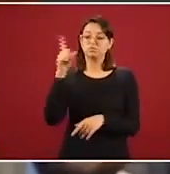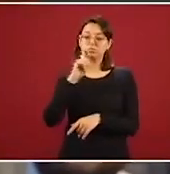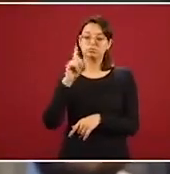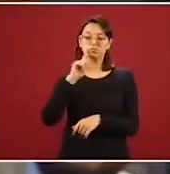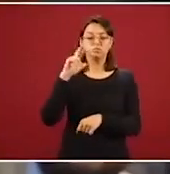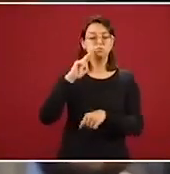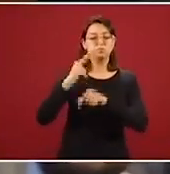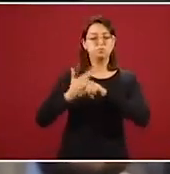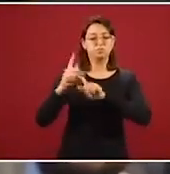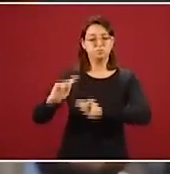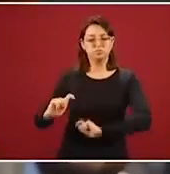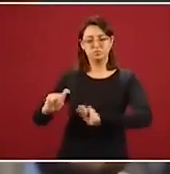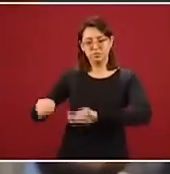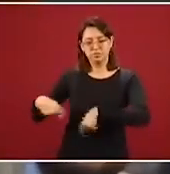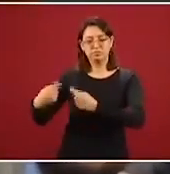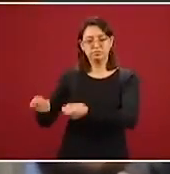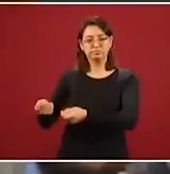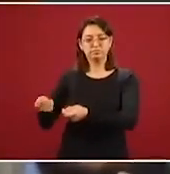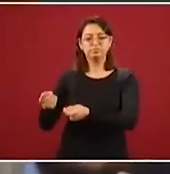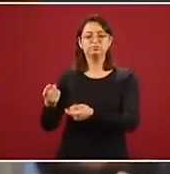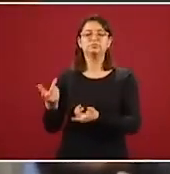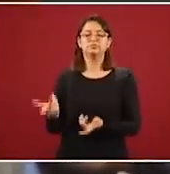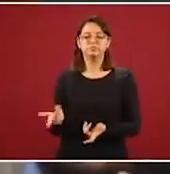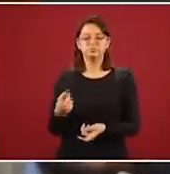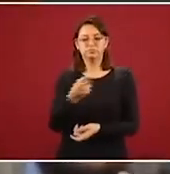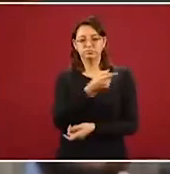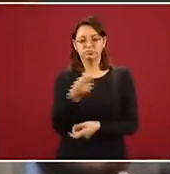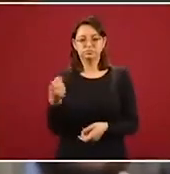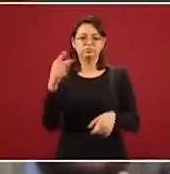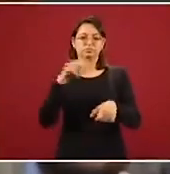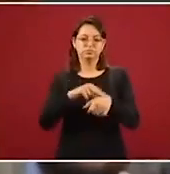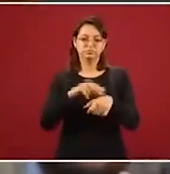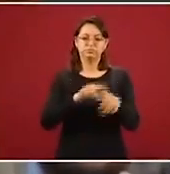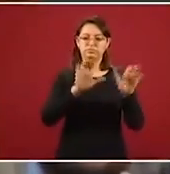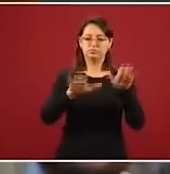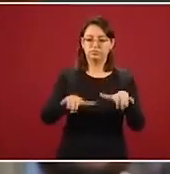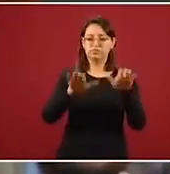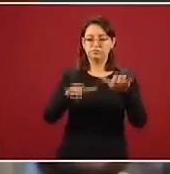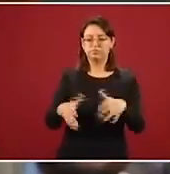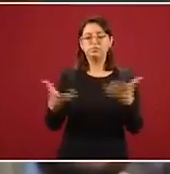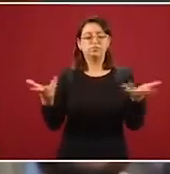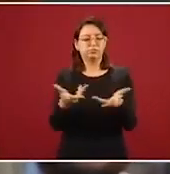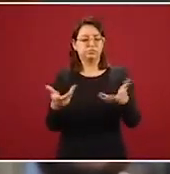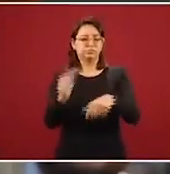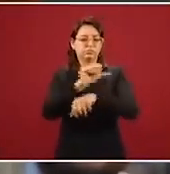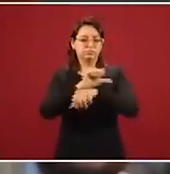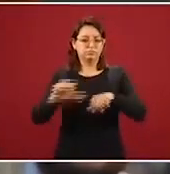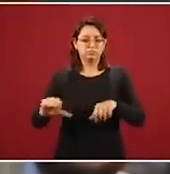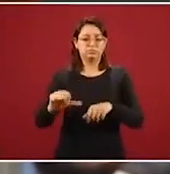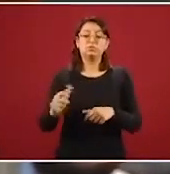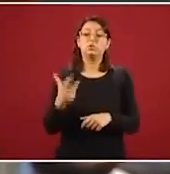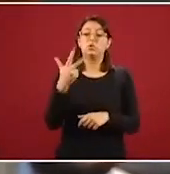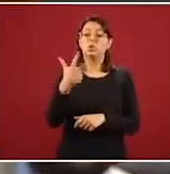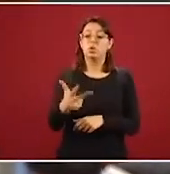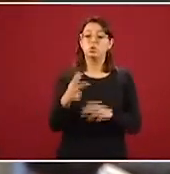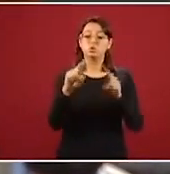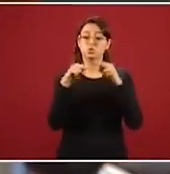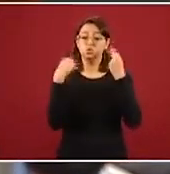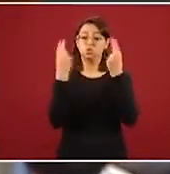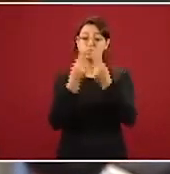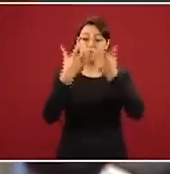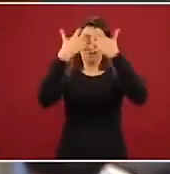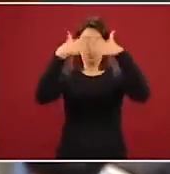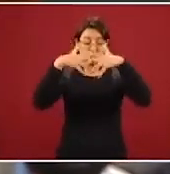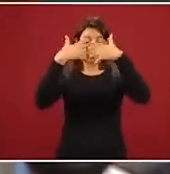naturalmente, de tratar con los médicos residentes, quienes realizaron estas cirugías en 8 unidades neuroquirúrgicas en el